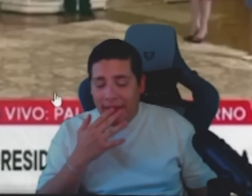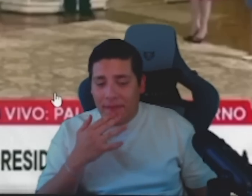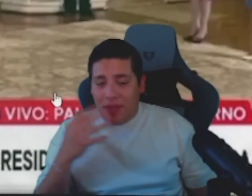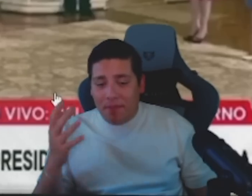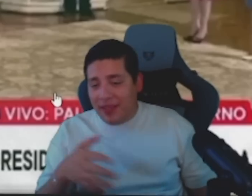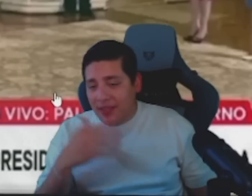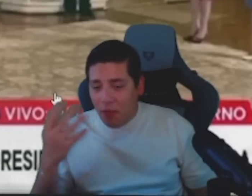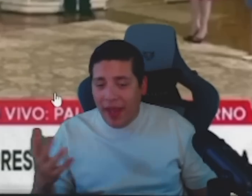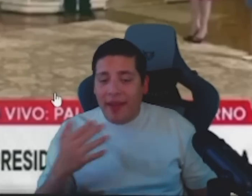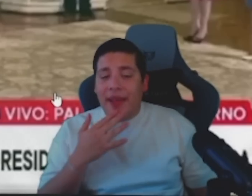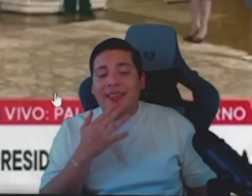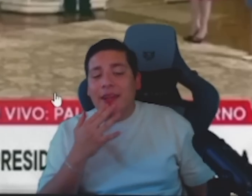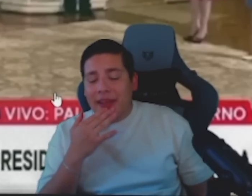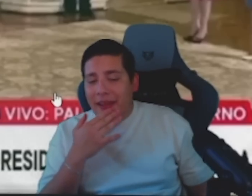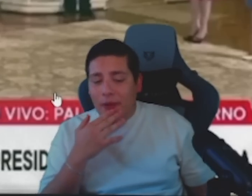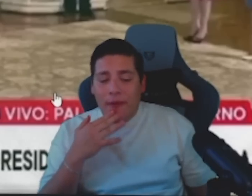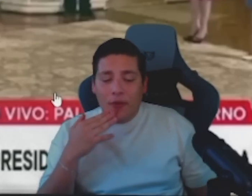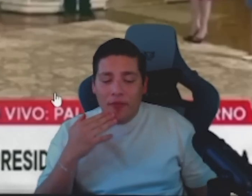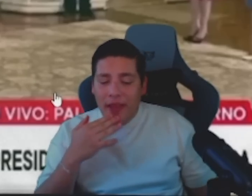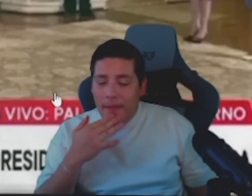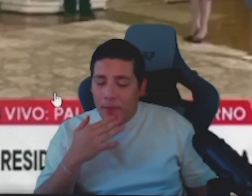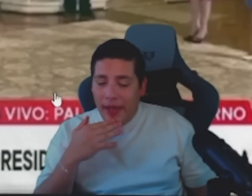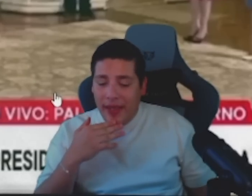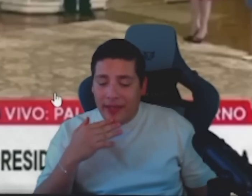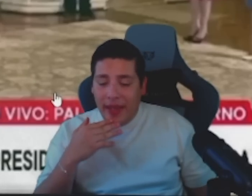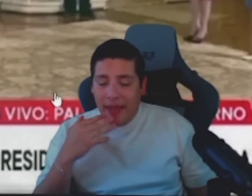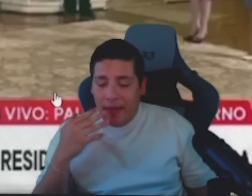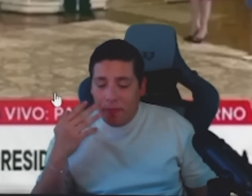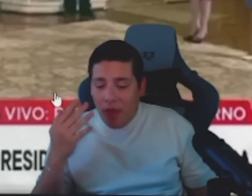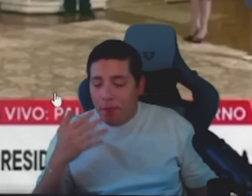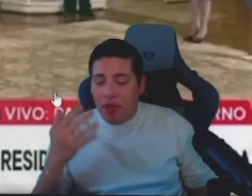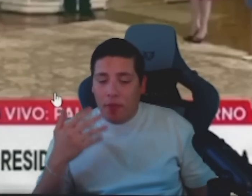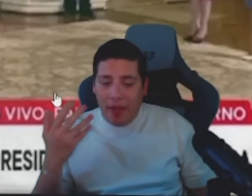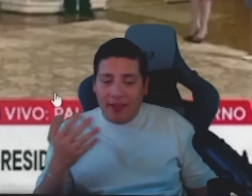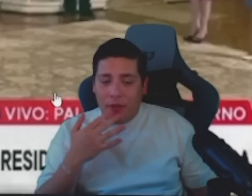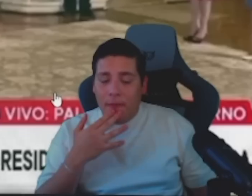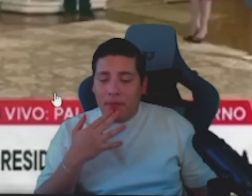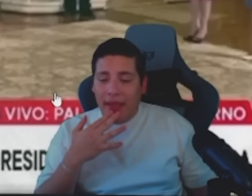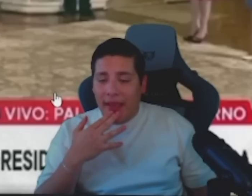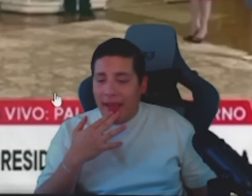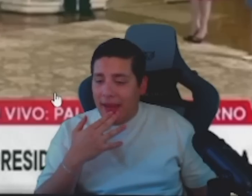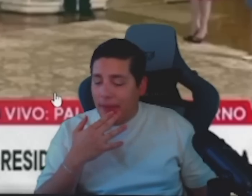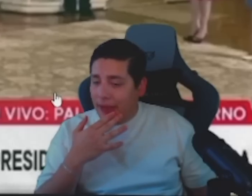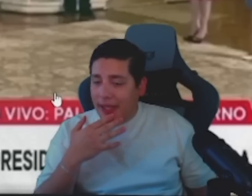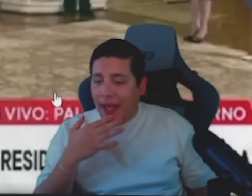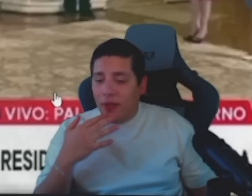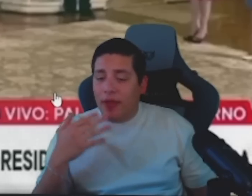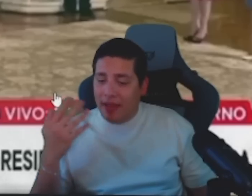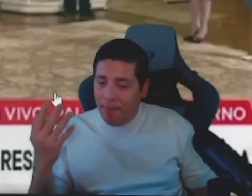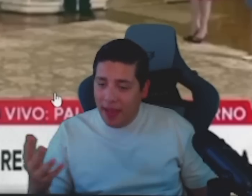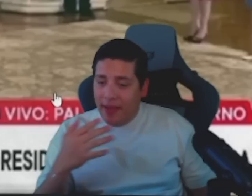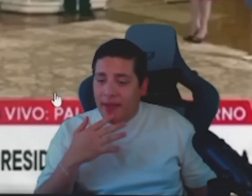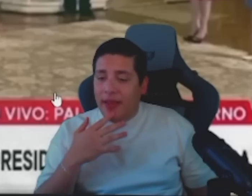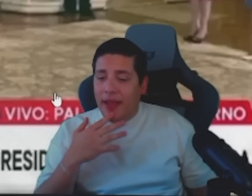hoy empieza a circular este video donde pues el cuerpo diplomático del